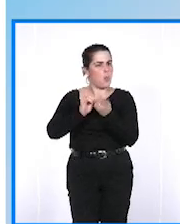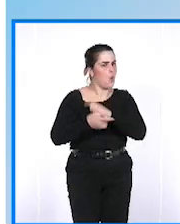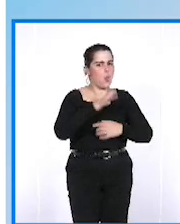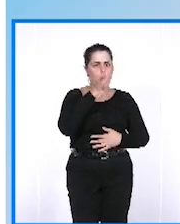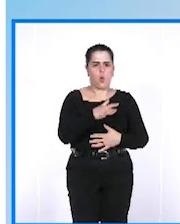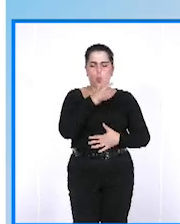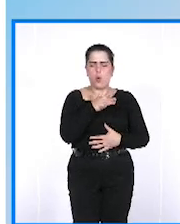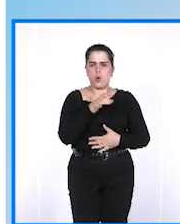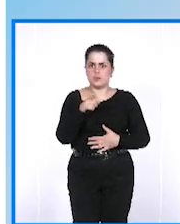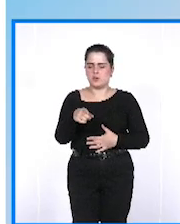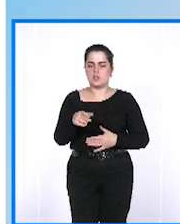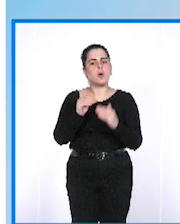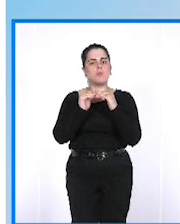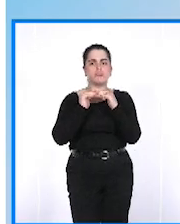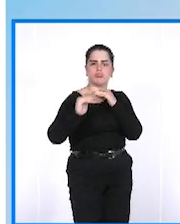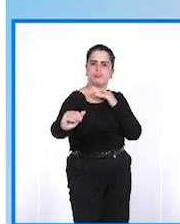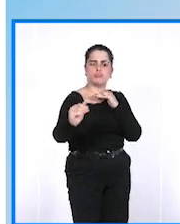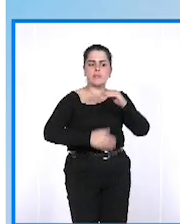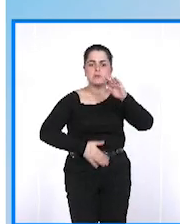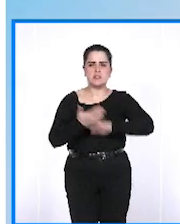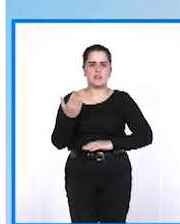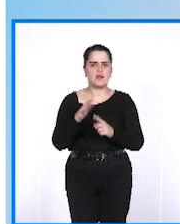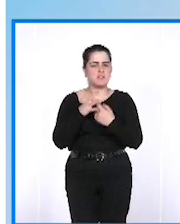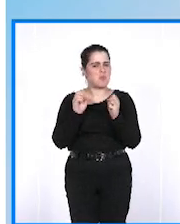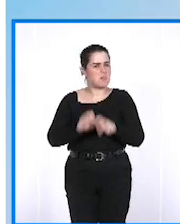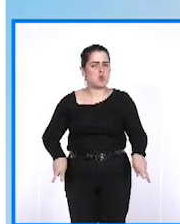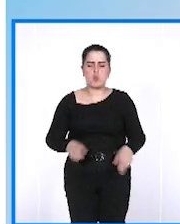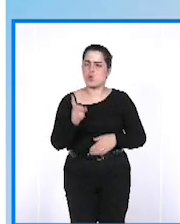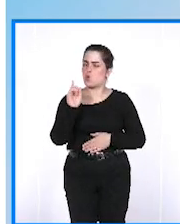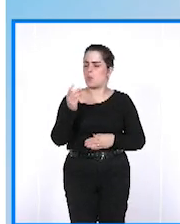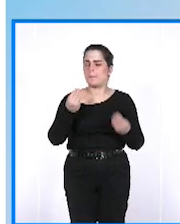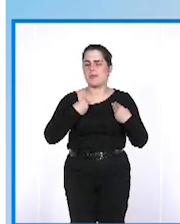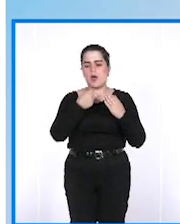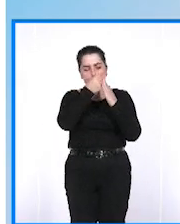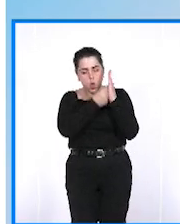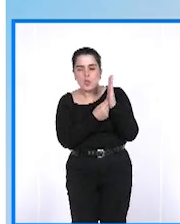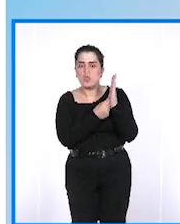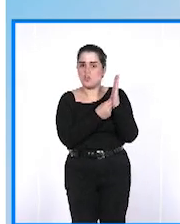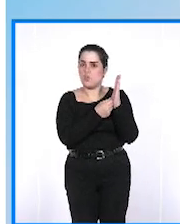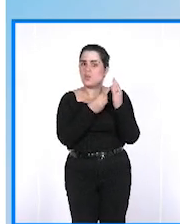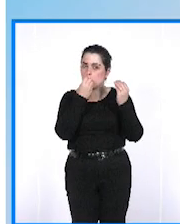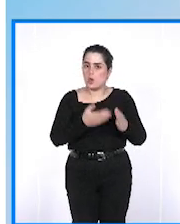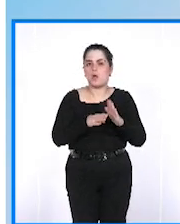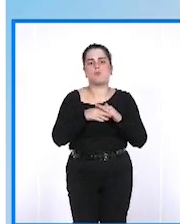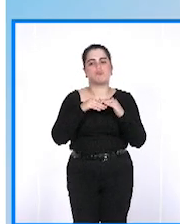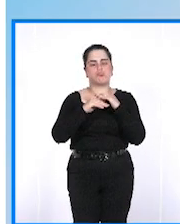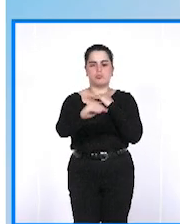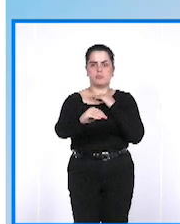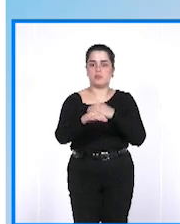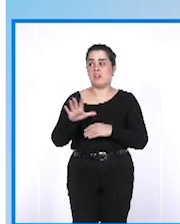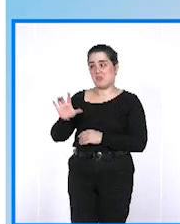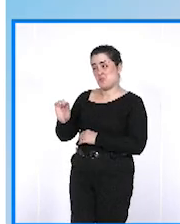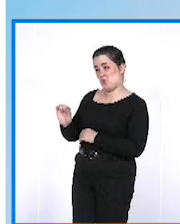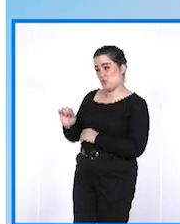pilotaje Y eso se ha mantenido es decir no no han ido a peor no sus condiciones de vida buenas se se han mantenido un